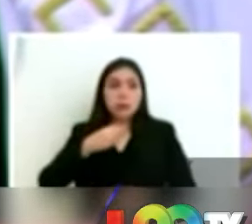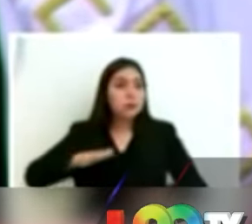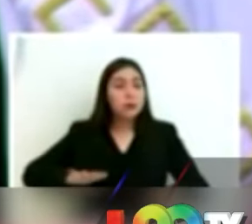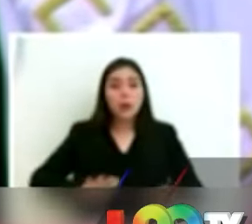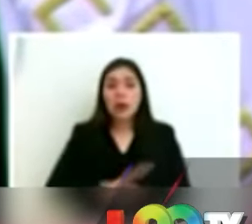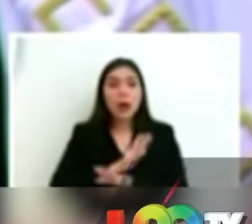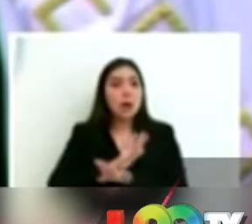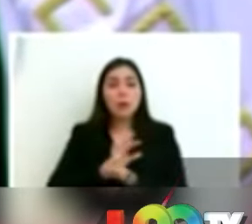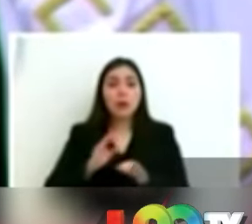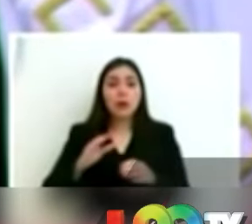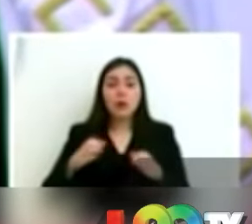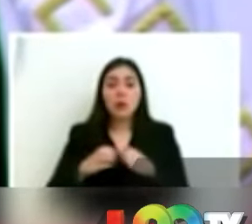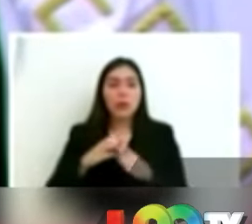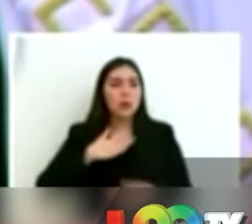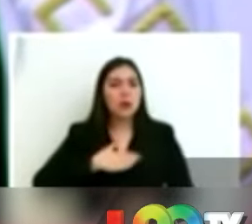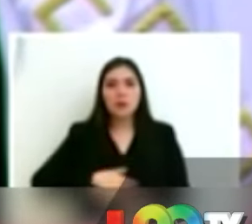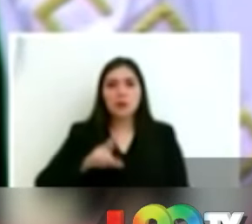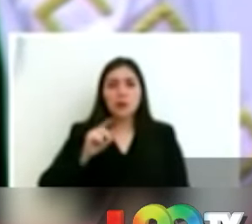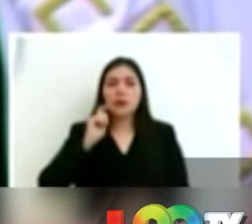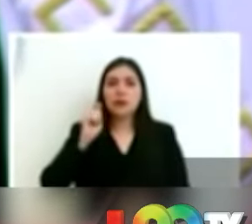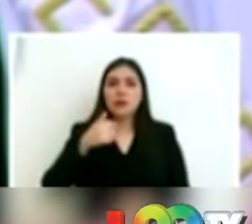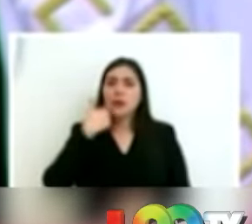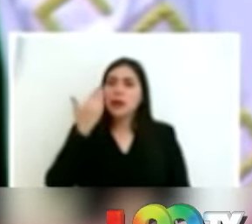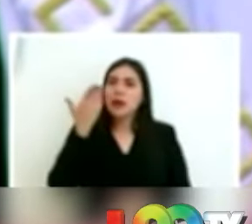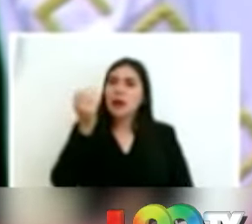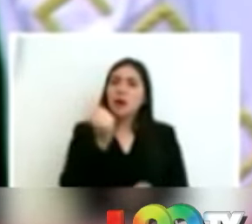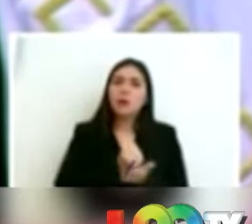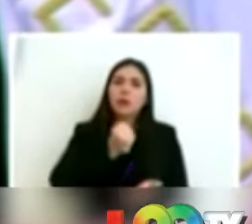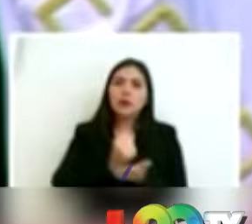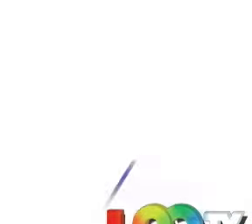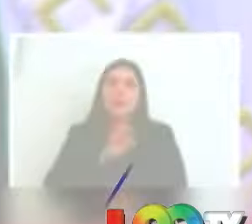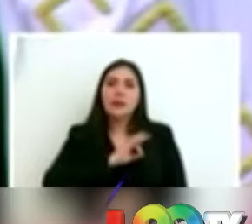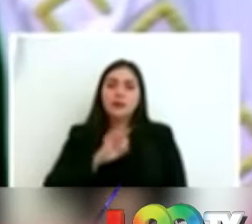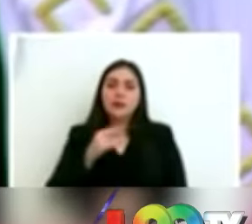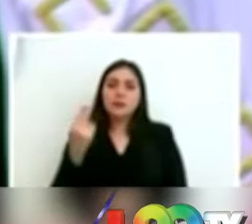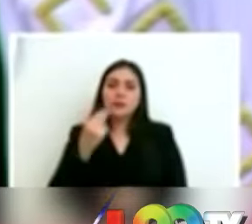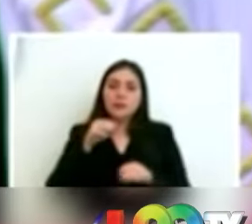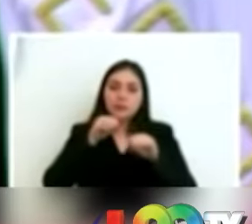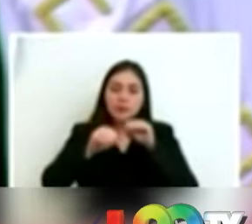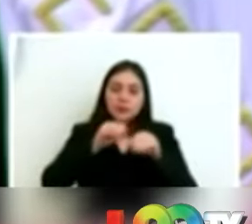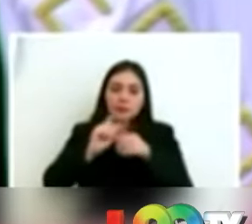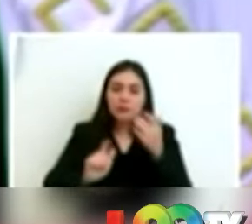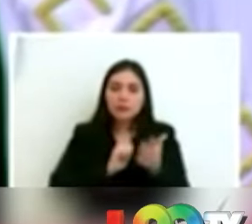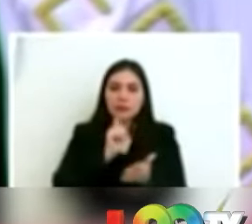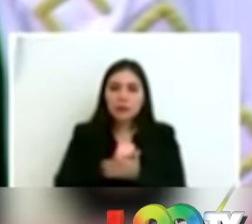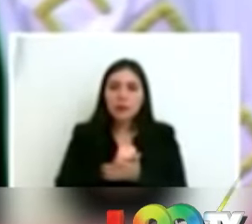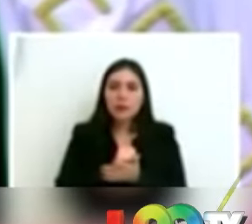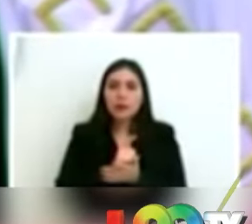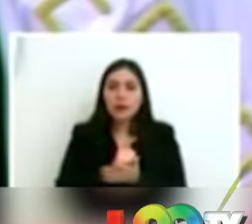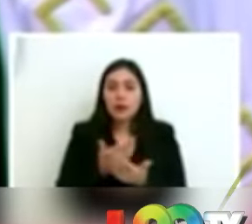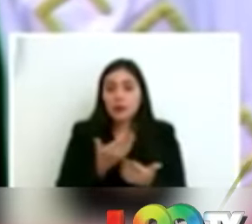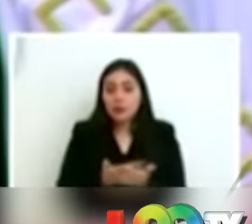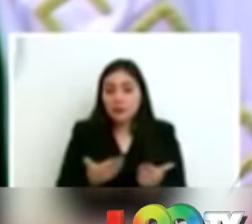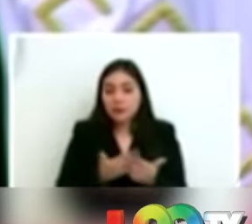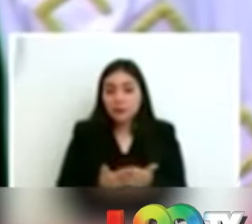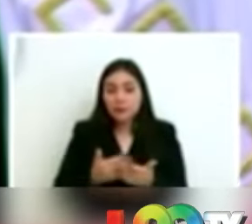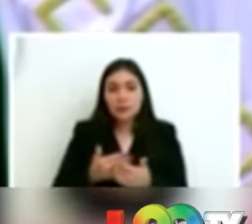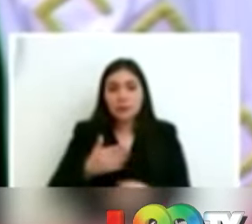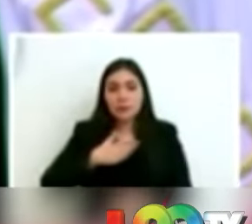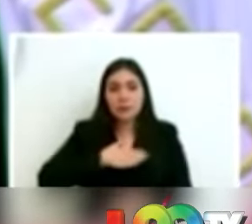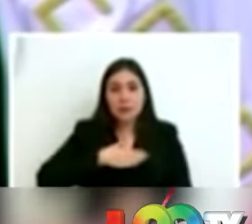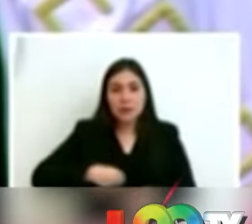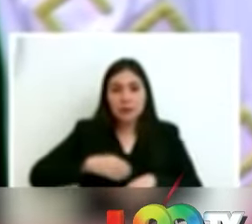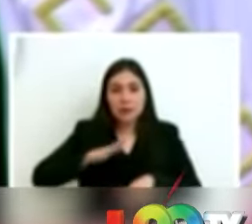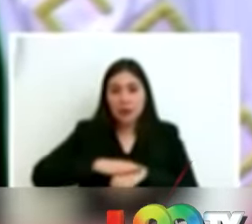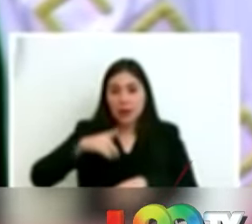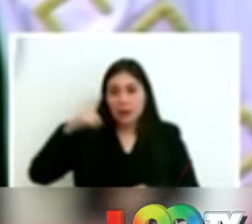justicia que a gritos exige un cambio de fondo. Por eso, en la decisión más difícil de mi vida,